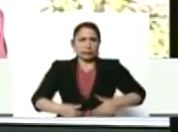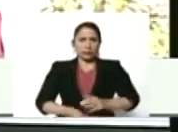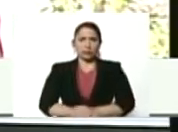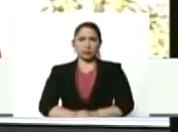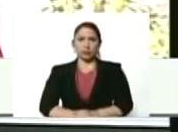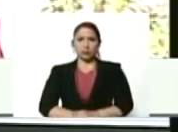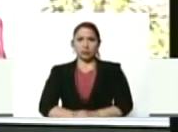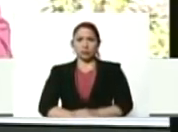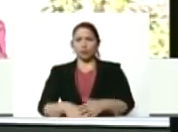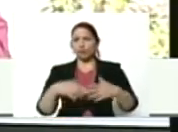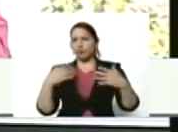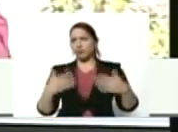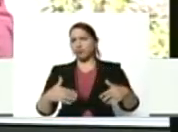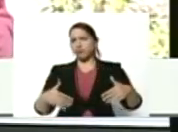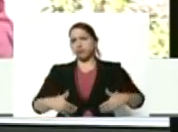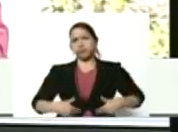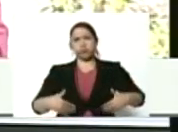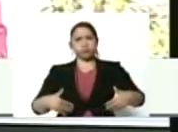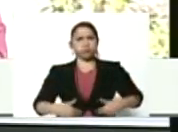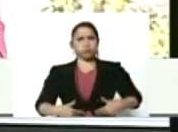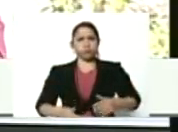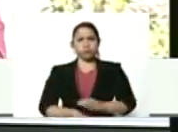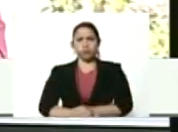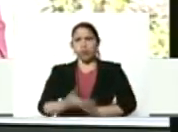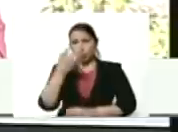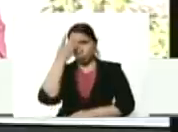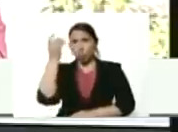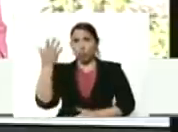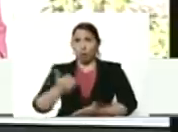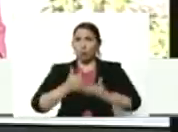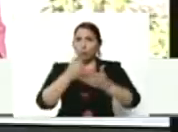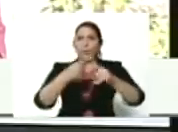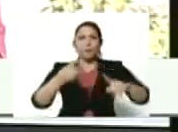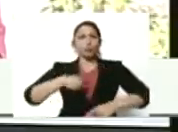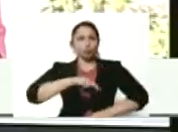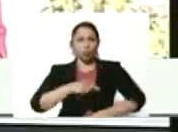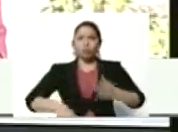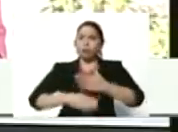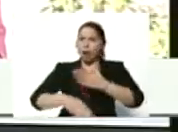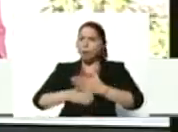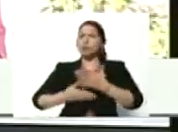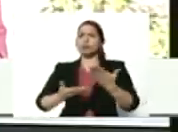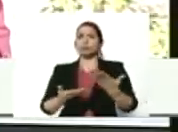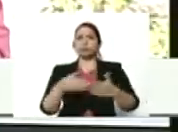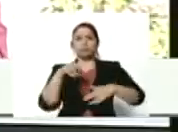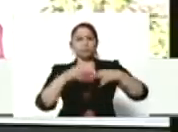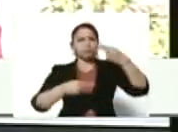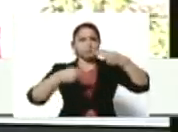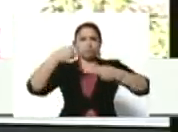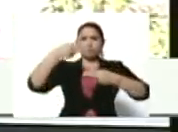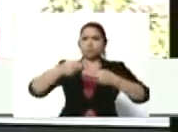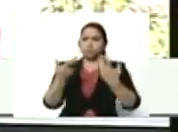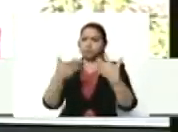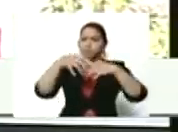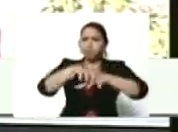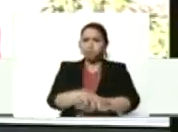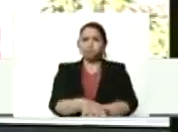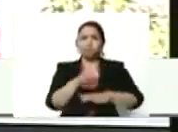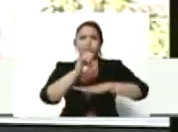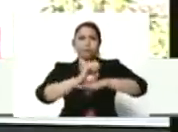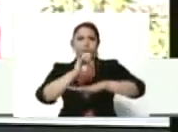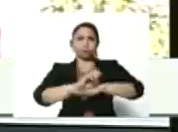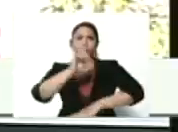Cuesta bastante. Dios y se ayuda, pero vamos ahí, integrando las